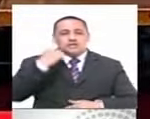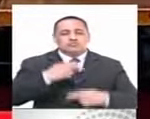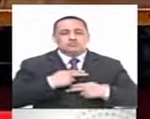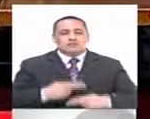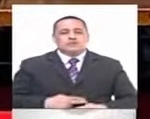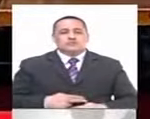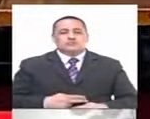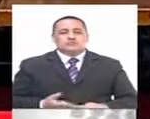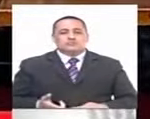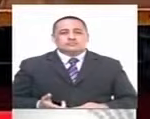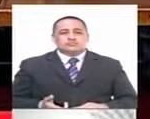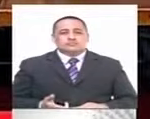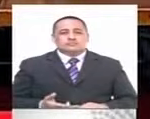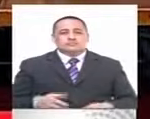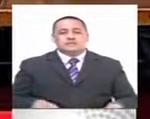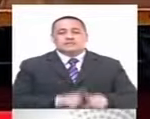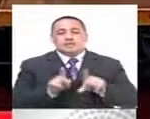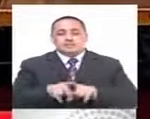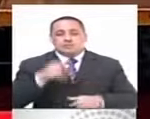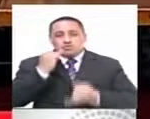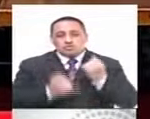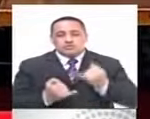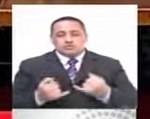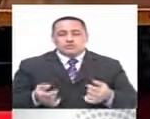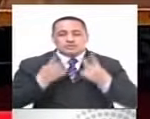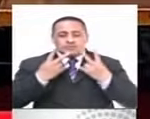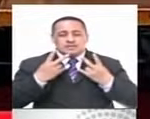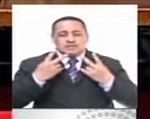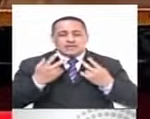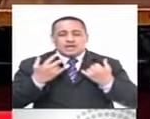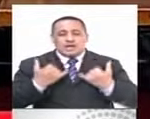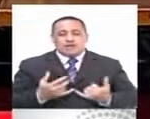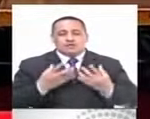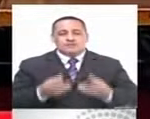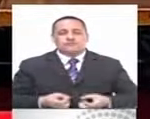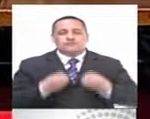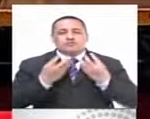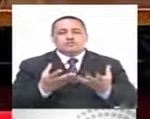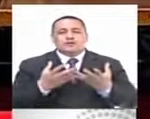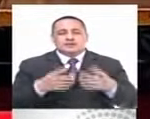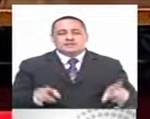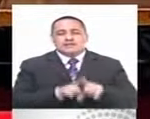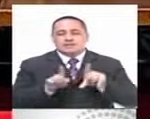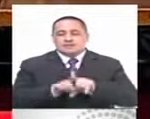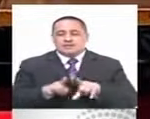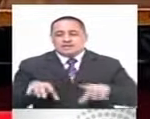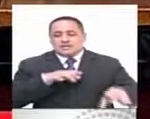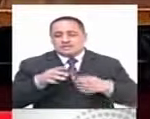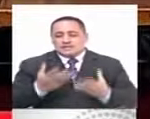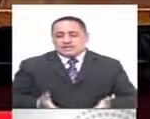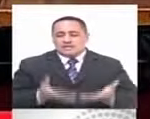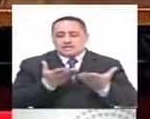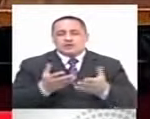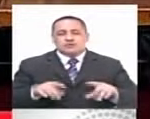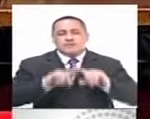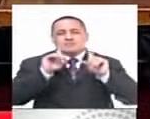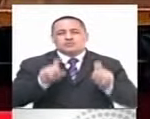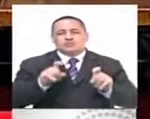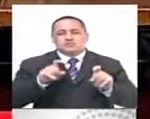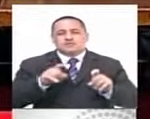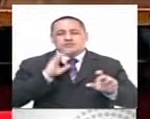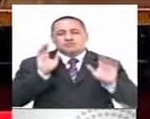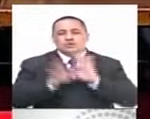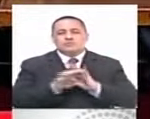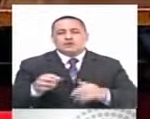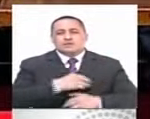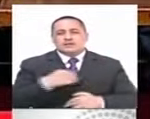humano. Y por último, quiero manifestar y alcanzar unas preguntas al